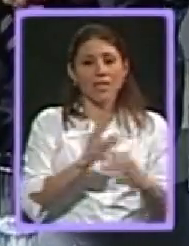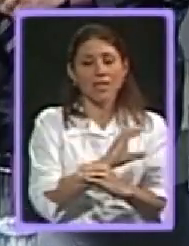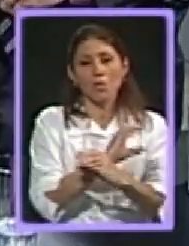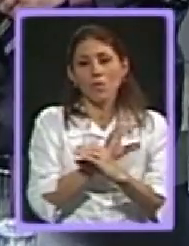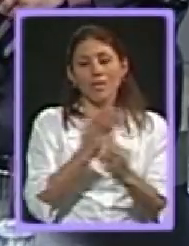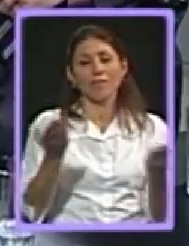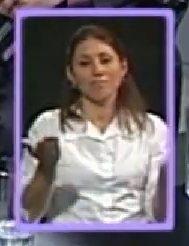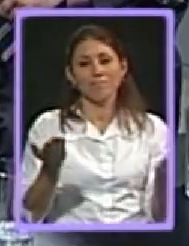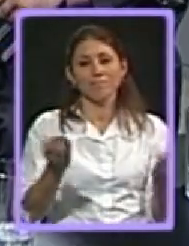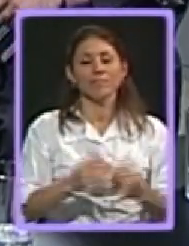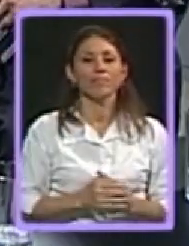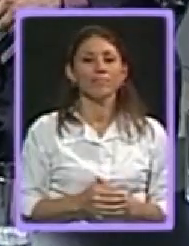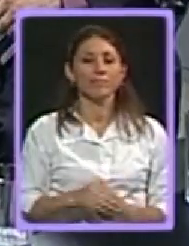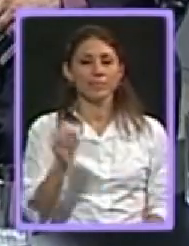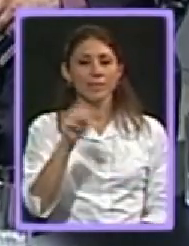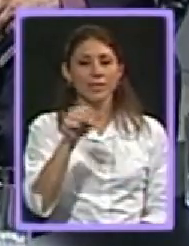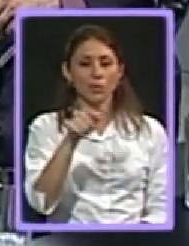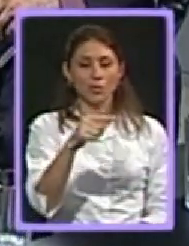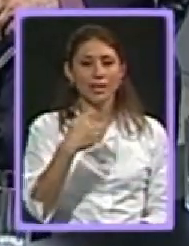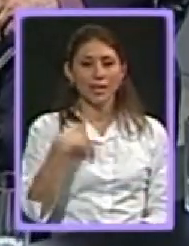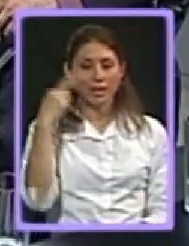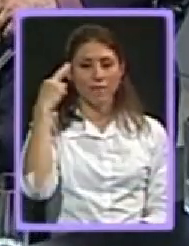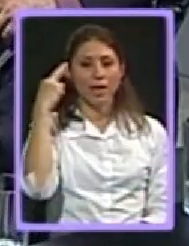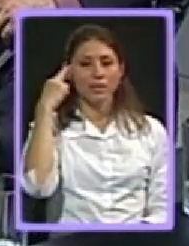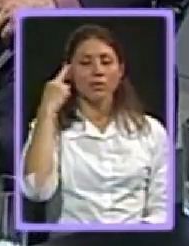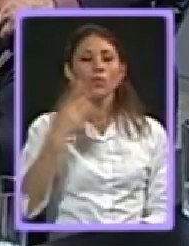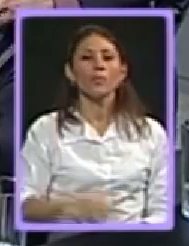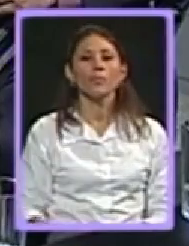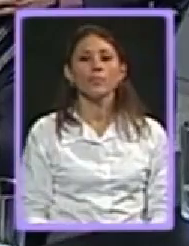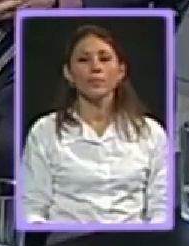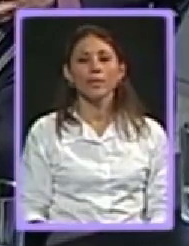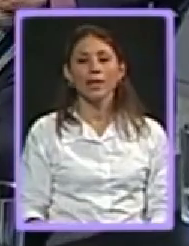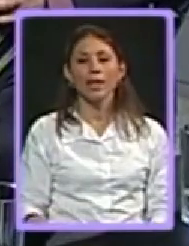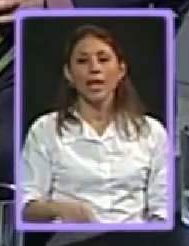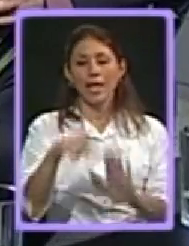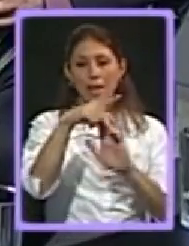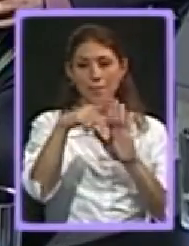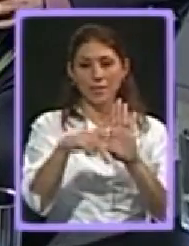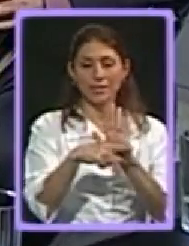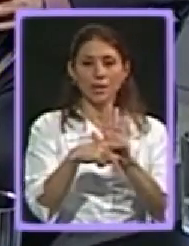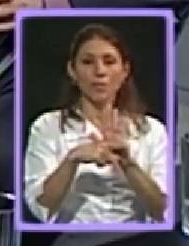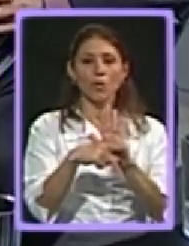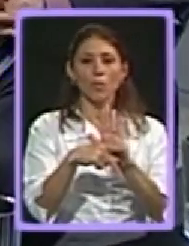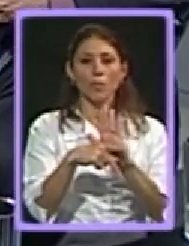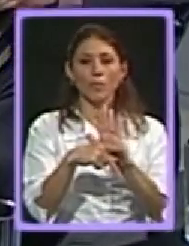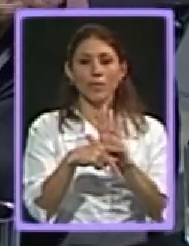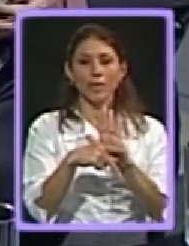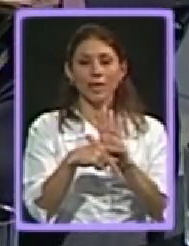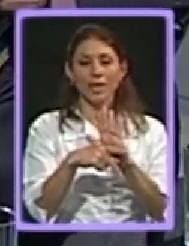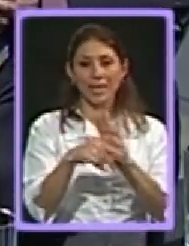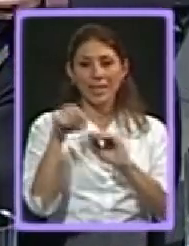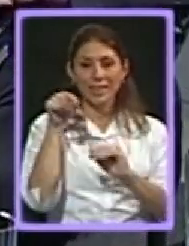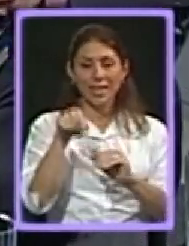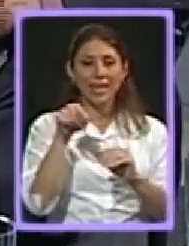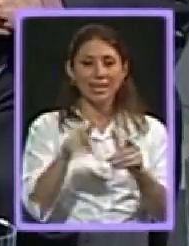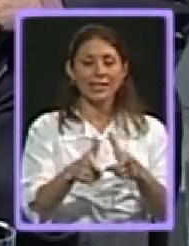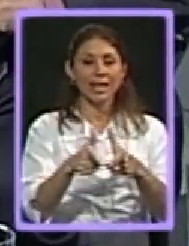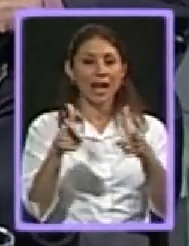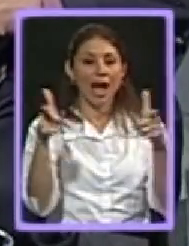no es de nadie. Eso tiene toda la razón, don Juan. El principio de este gran fondo